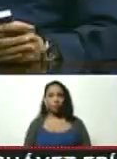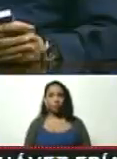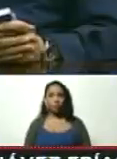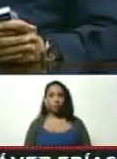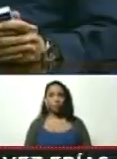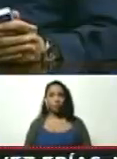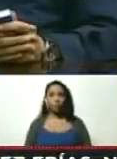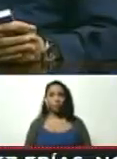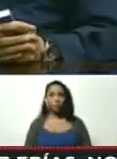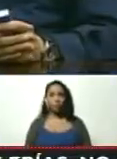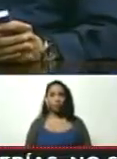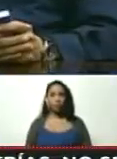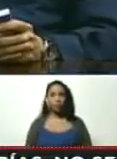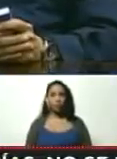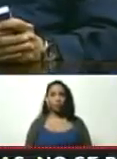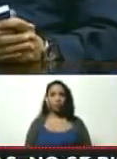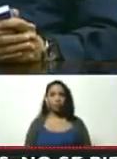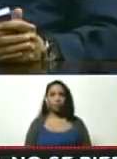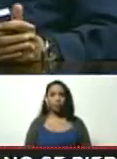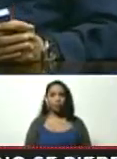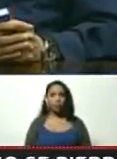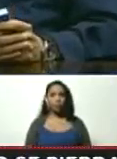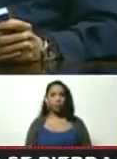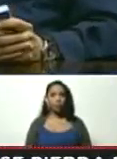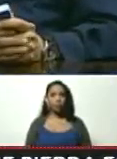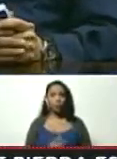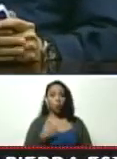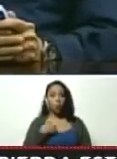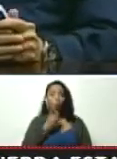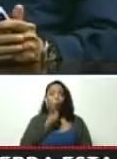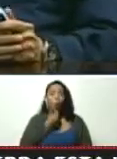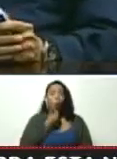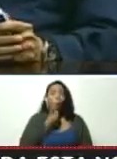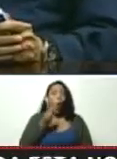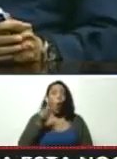veo que éramos unos muchachos,